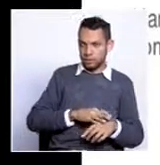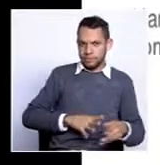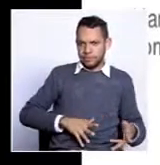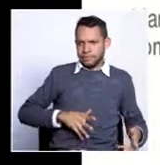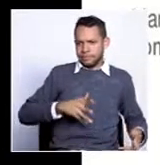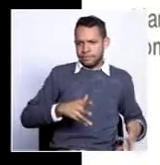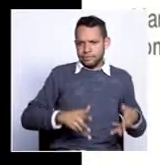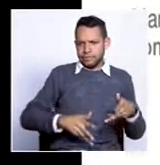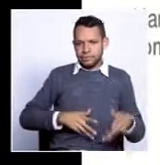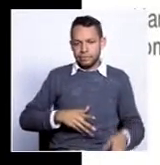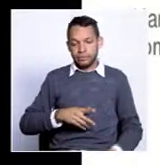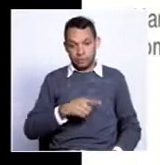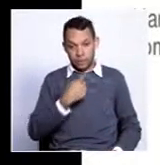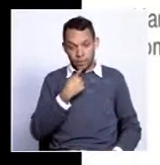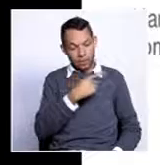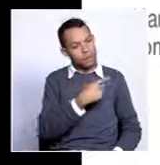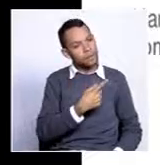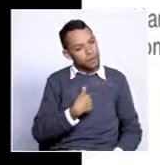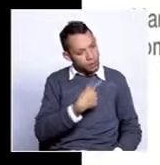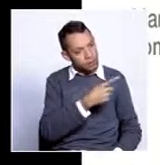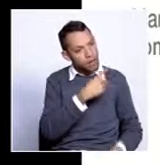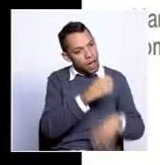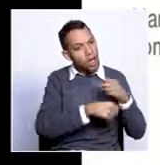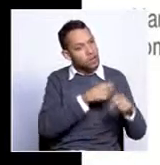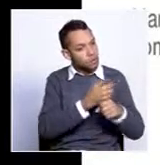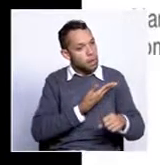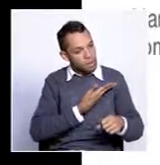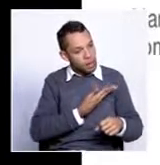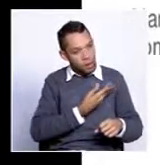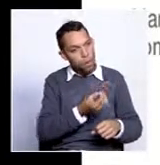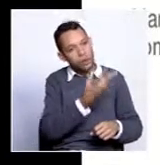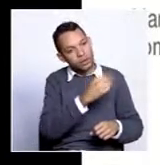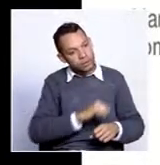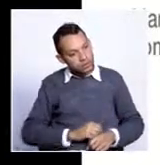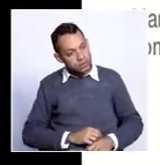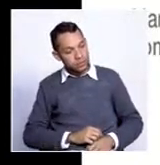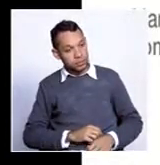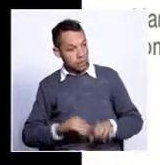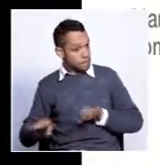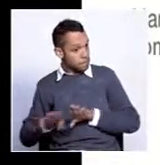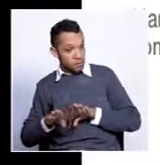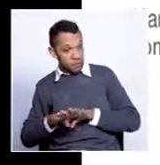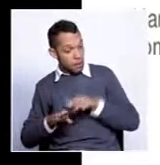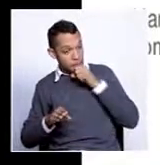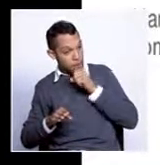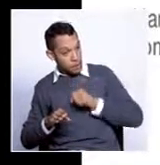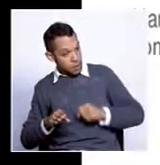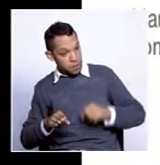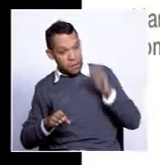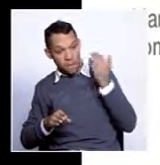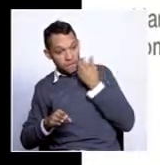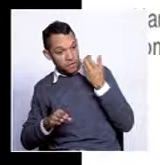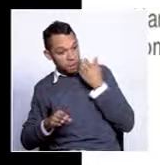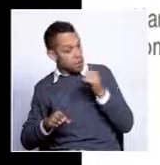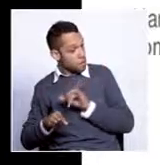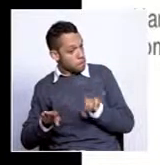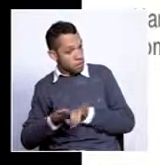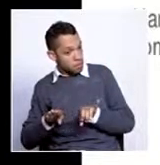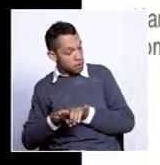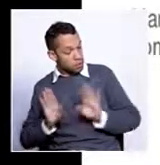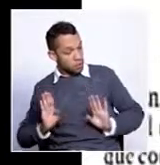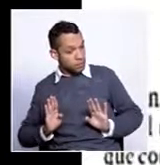preguntarle al que dijo eso y cuánto años tiene su mamá porque todo es su mamá de tener lo mismo que yo tengo porque si lo que yo